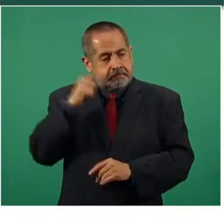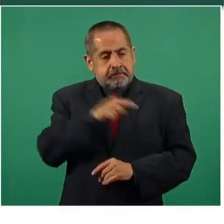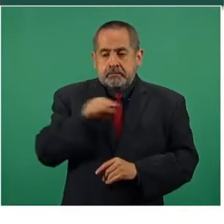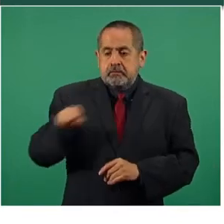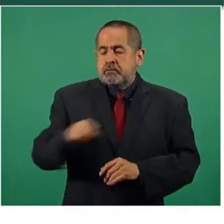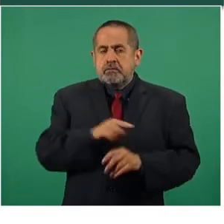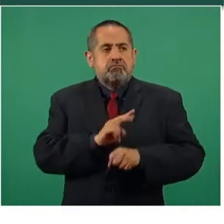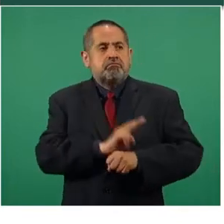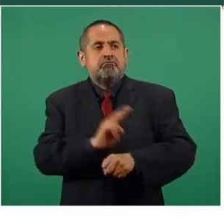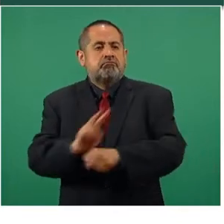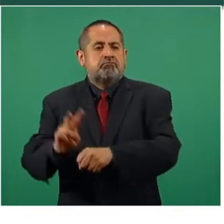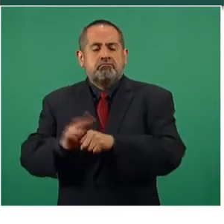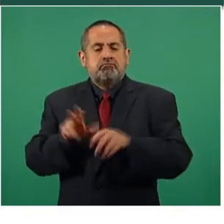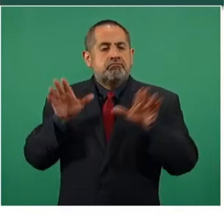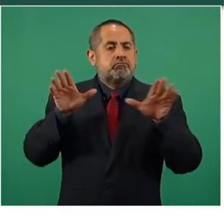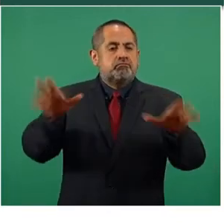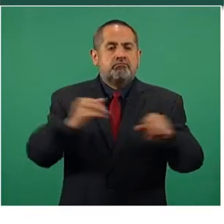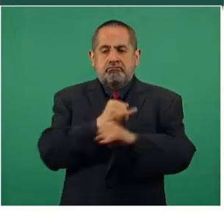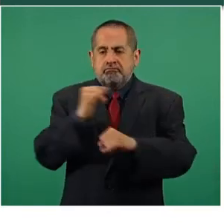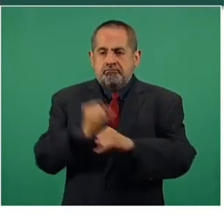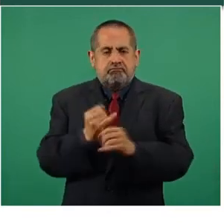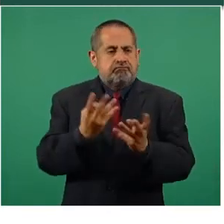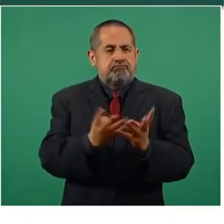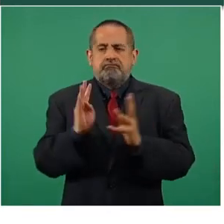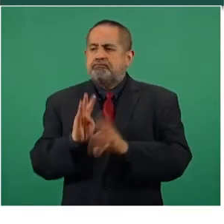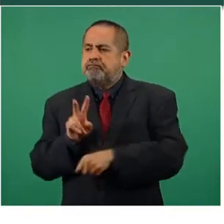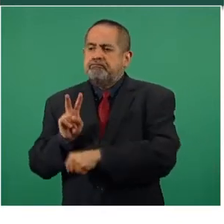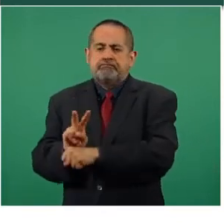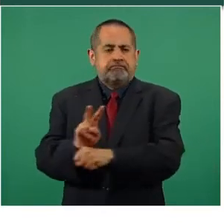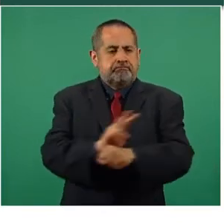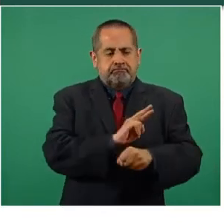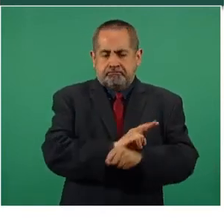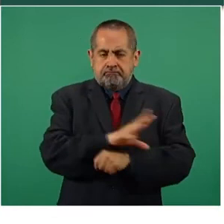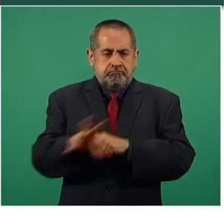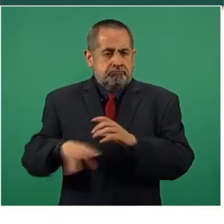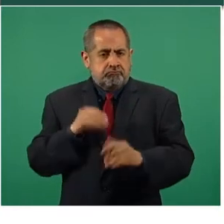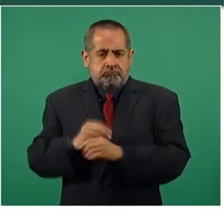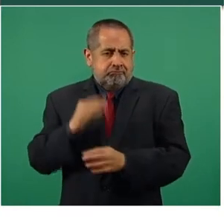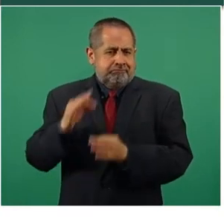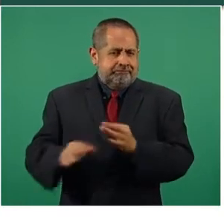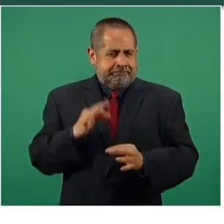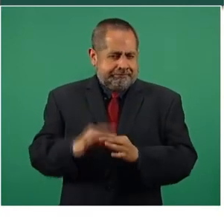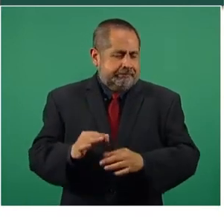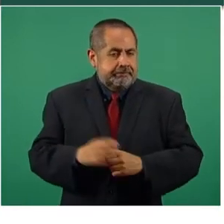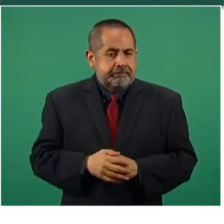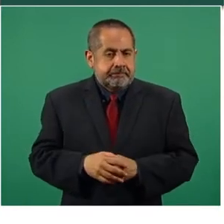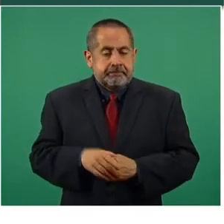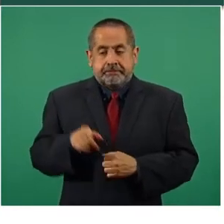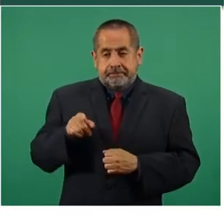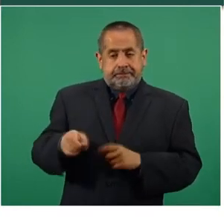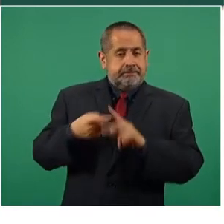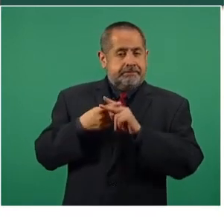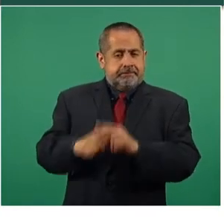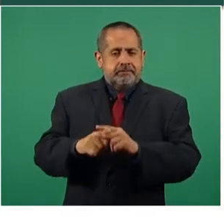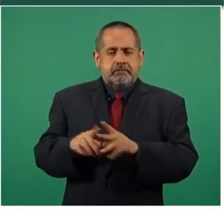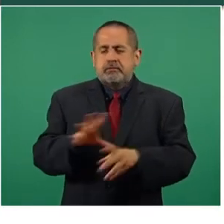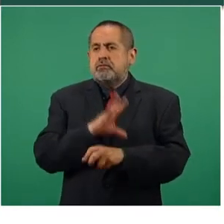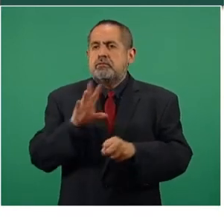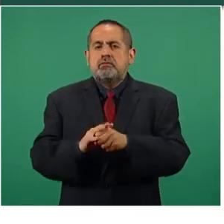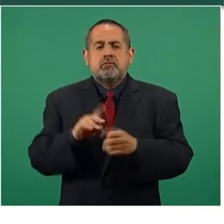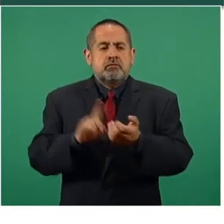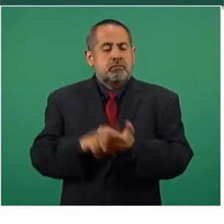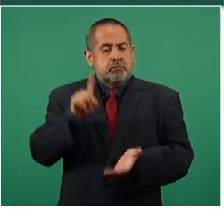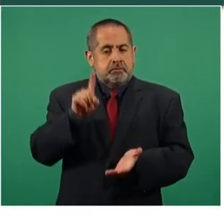exterior del aeropuerto. Para ello tenemos, se inició el adiestramiento, en total van a